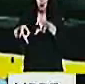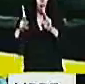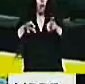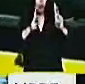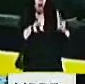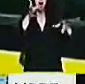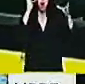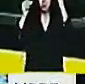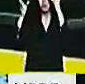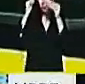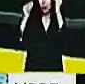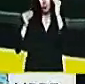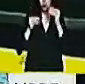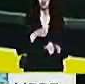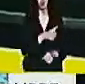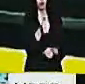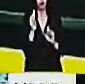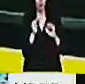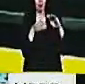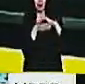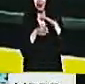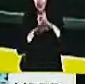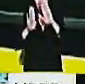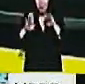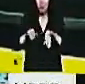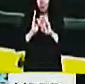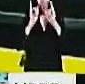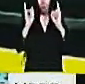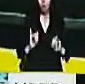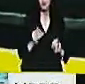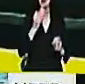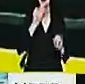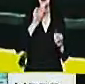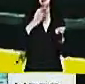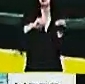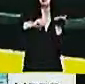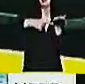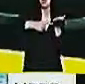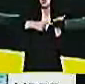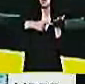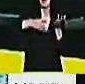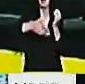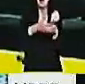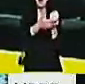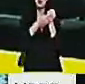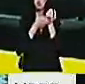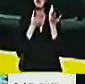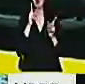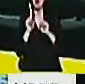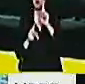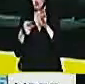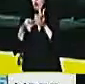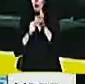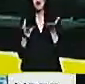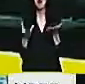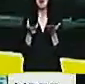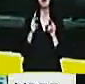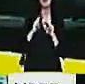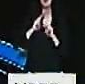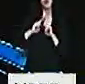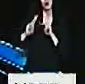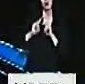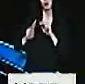al conocimiento o que todos podamos acceder de la misma forma, también la tecnología ha estado muy presente para encontrar soluciones a problemas que